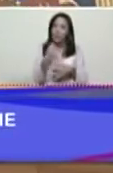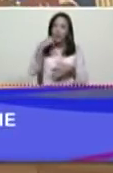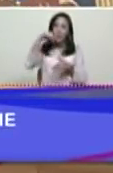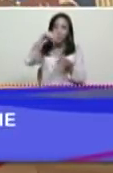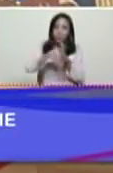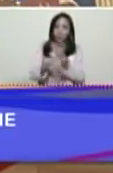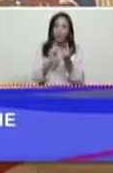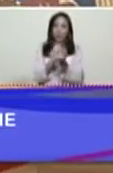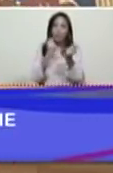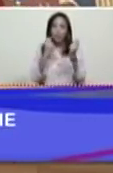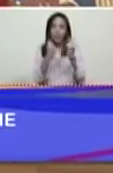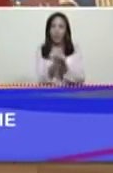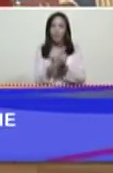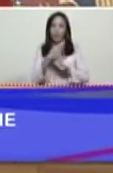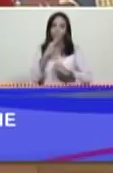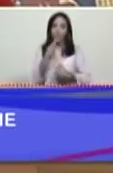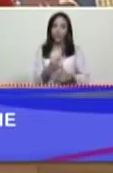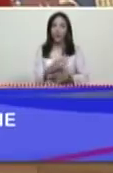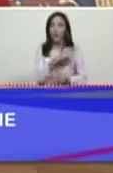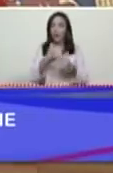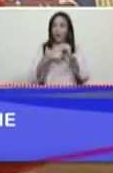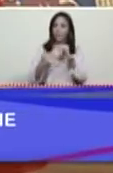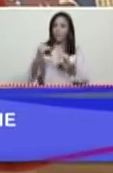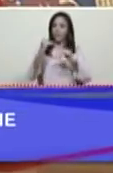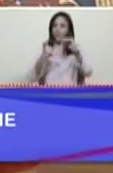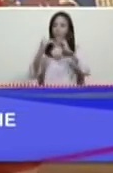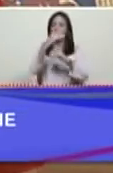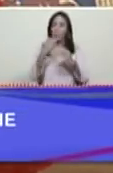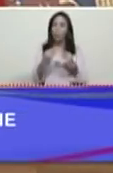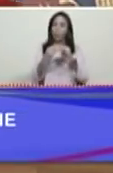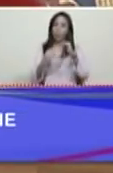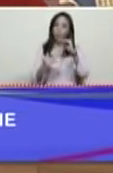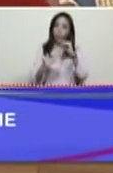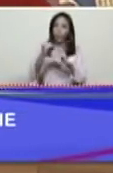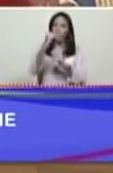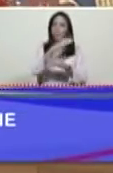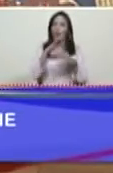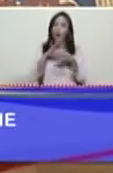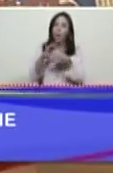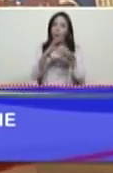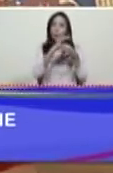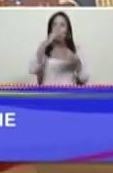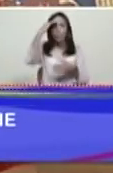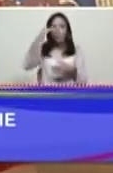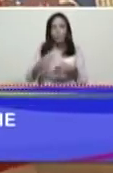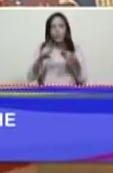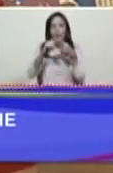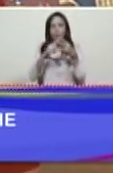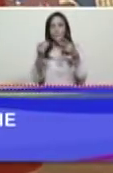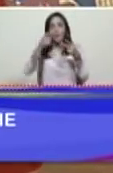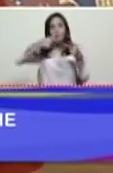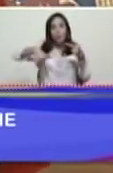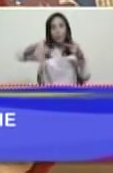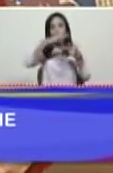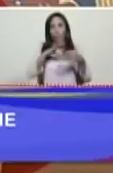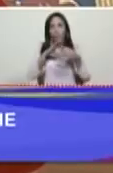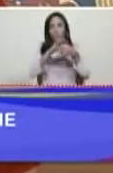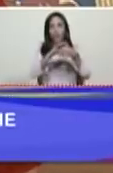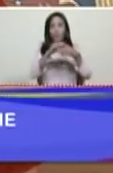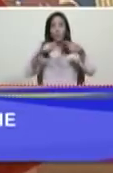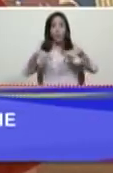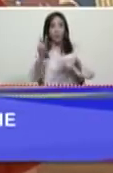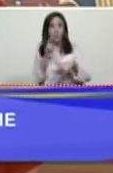transformaciones más profundas, donde se ha construido un poder popular, la unión cívico-militar, y donde Venezuela se ha